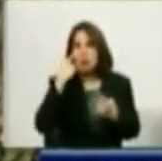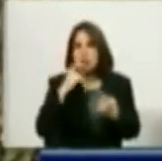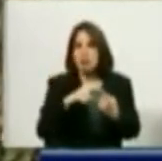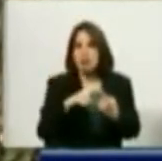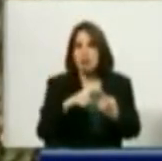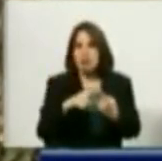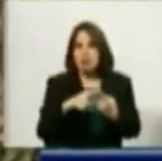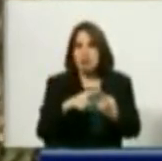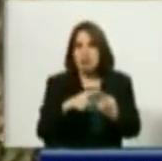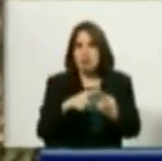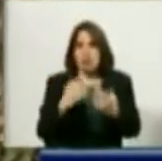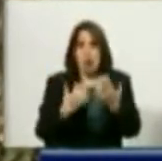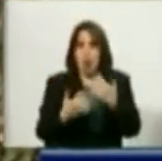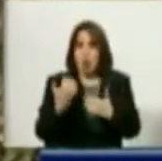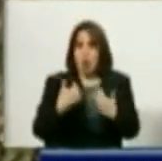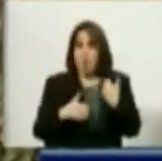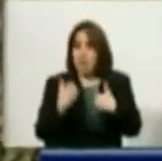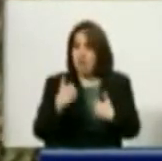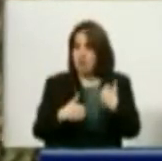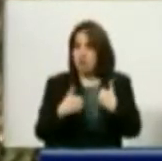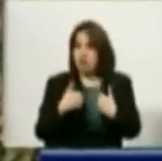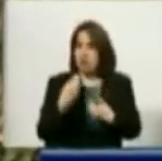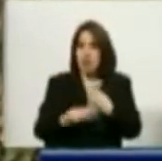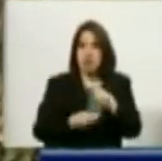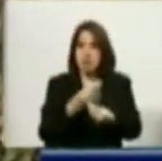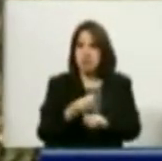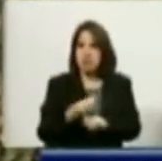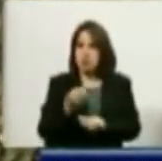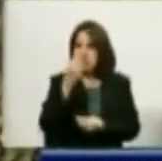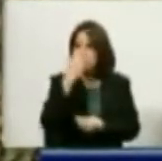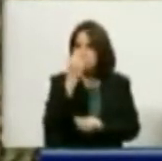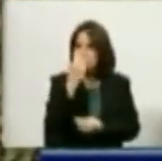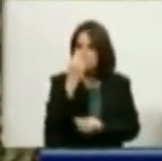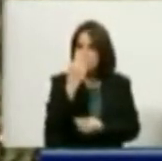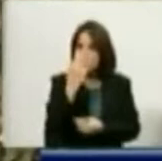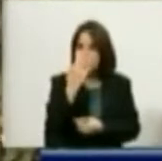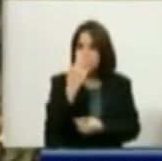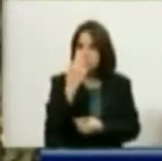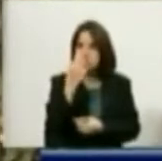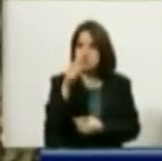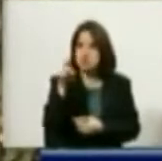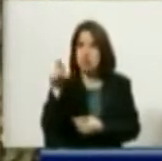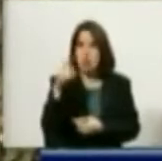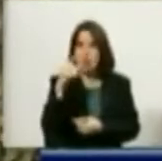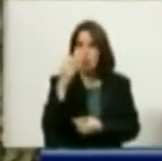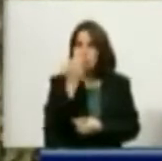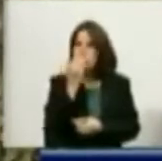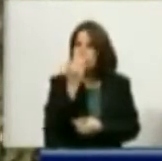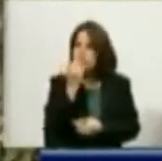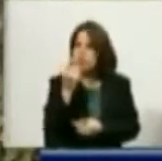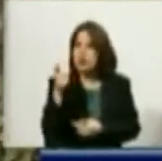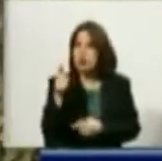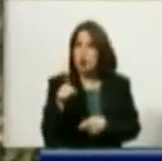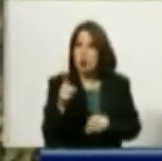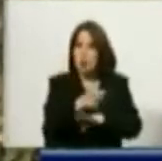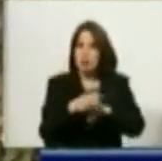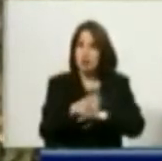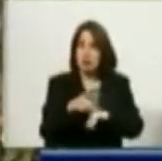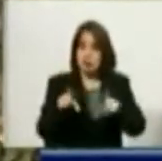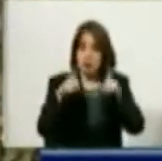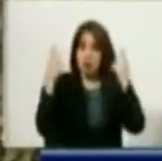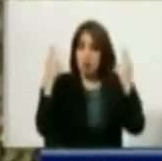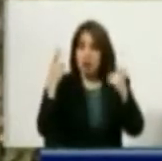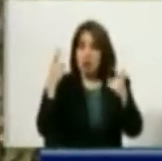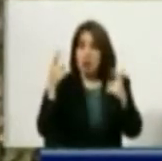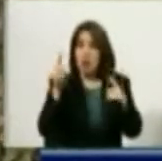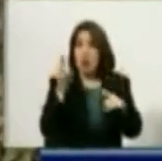la cadena de los miércoles que hacíamos nosotros en el Palacio yo creo que garcianero era jefe de la casa militar Claro sí era jefe de la casa militar